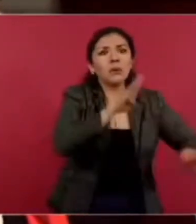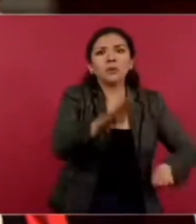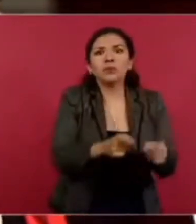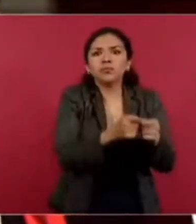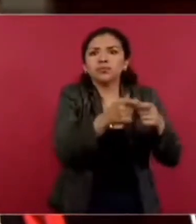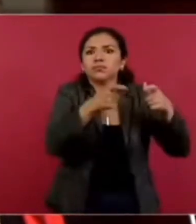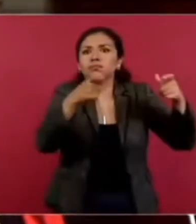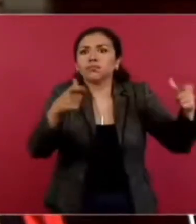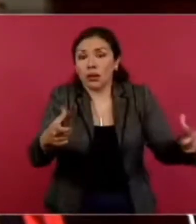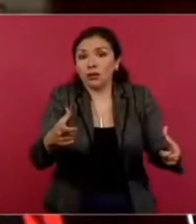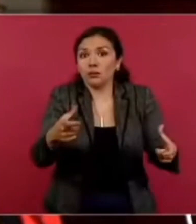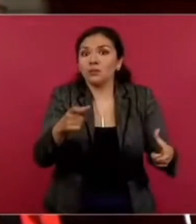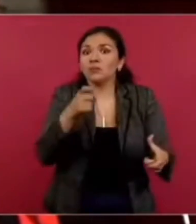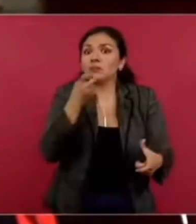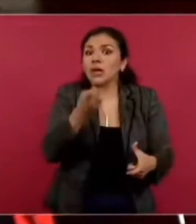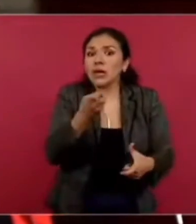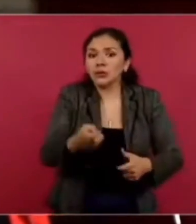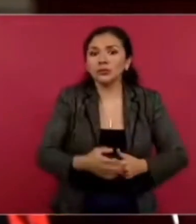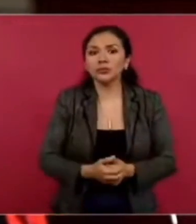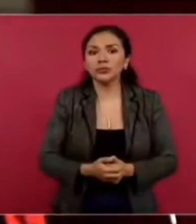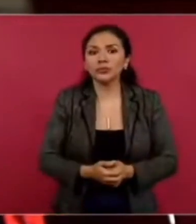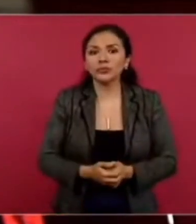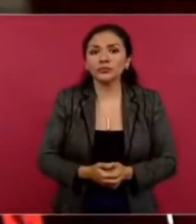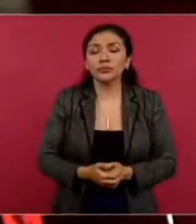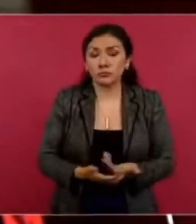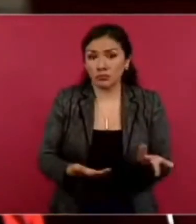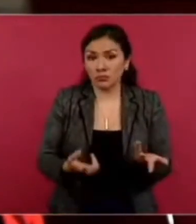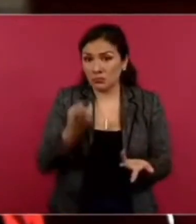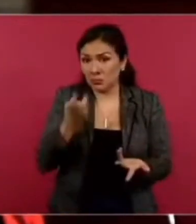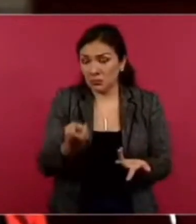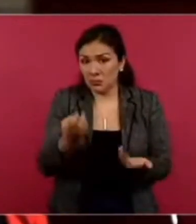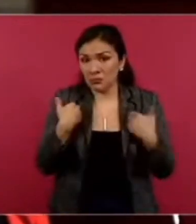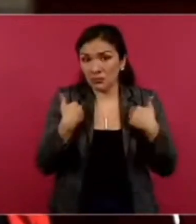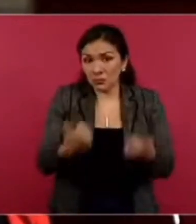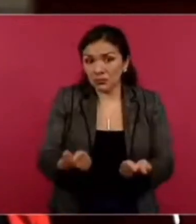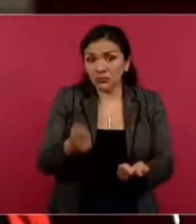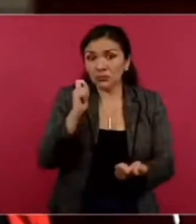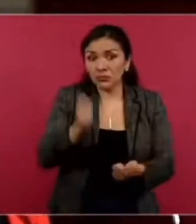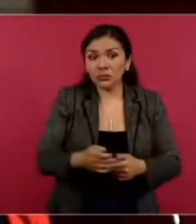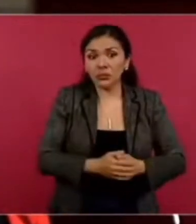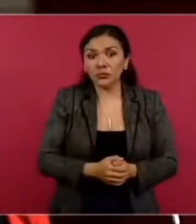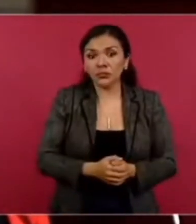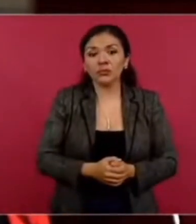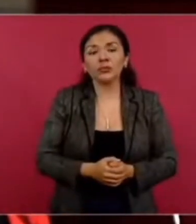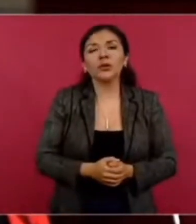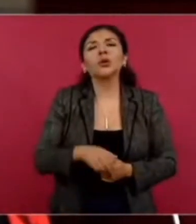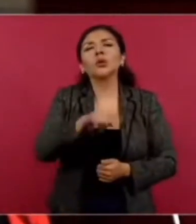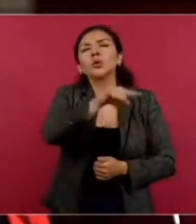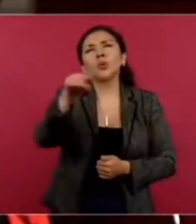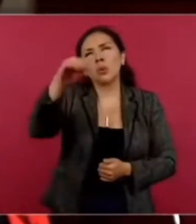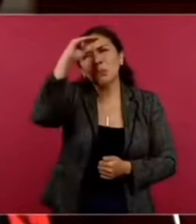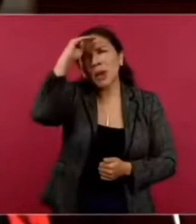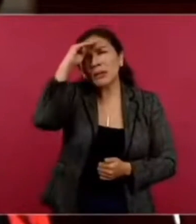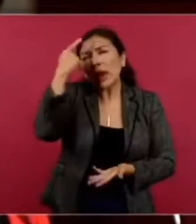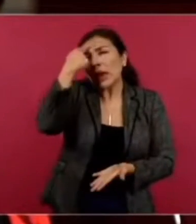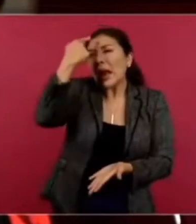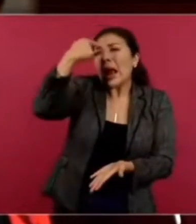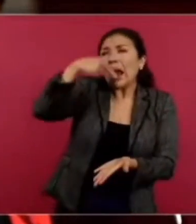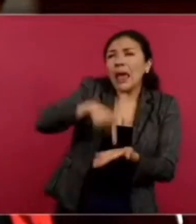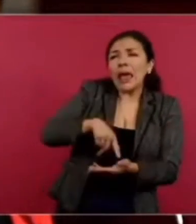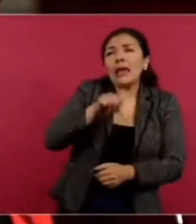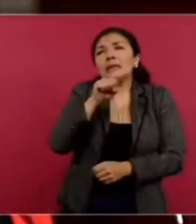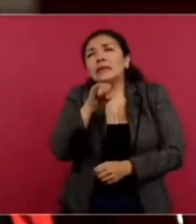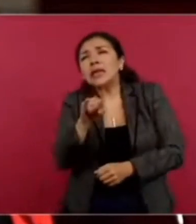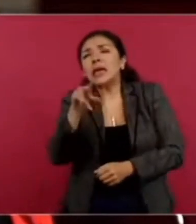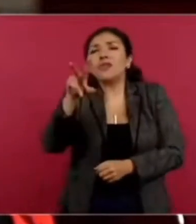en estas 60 regiones. Esto significa, presidente, que no es si queremos creerlo o no, sino